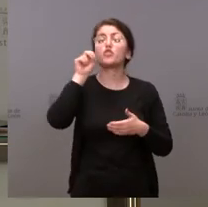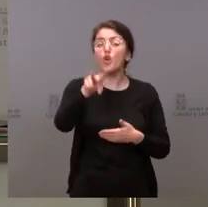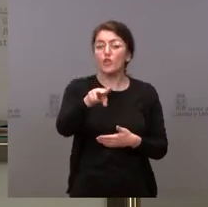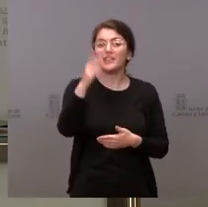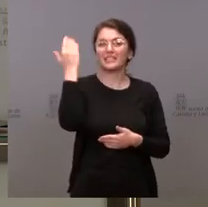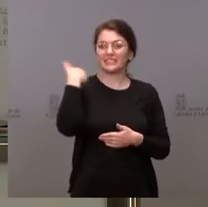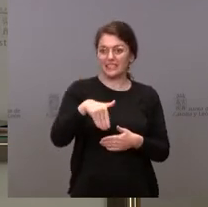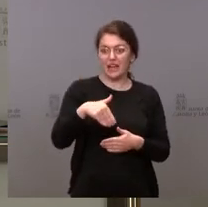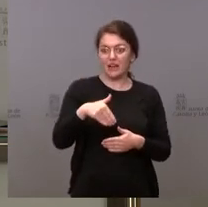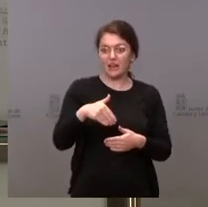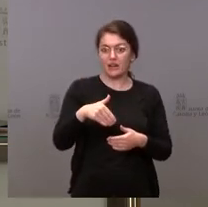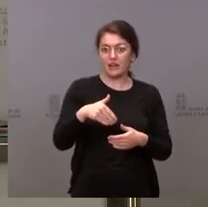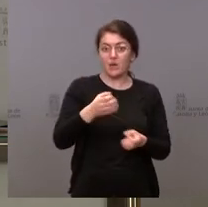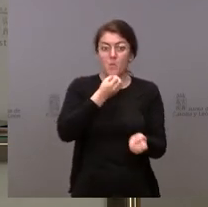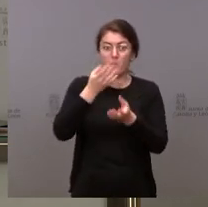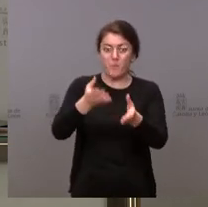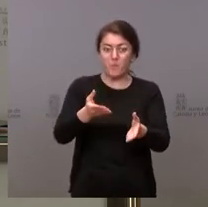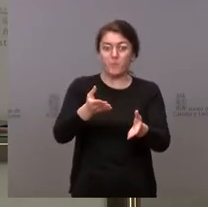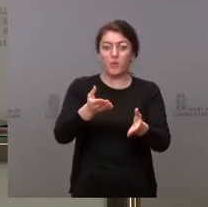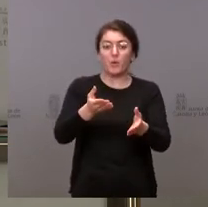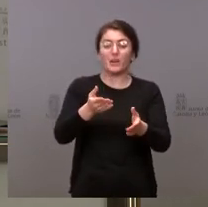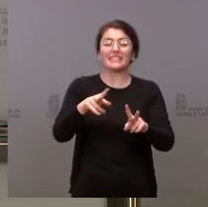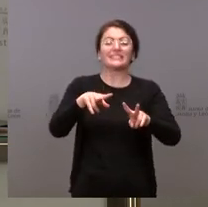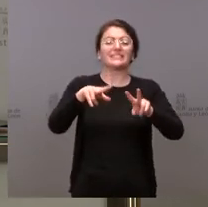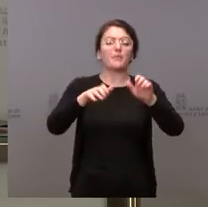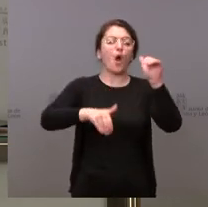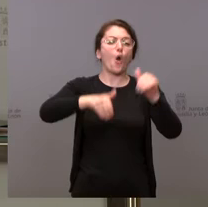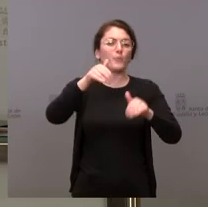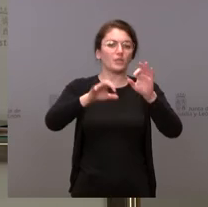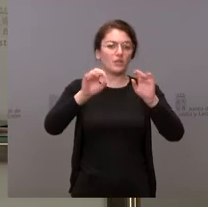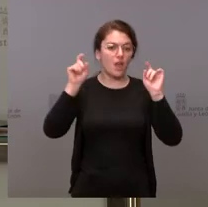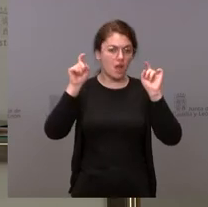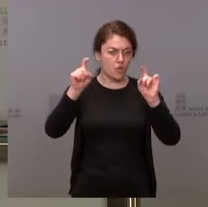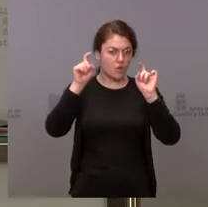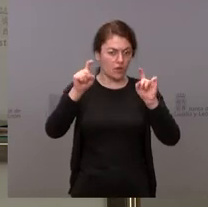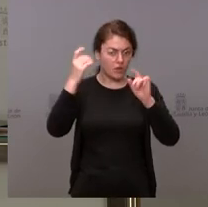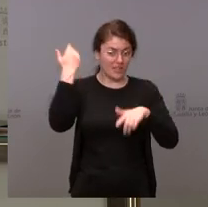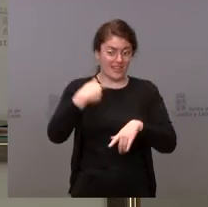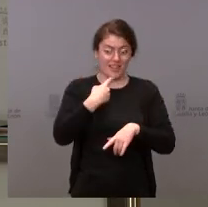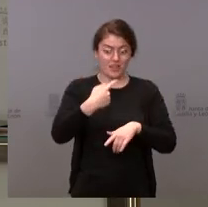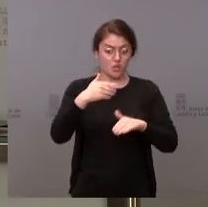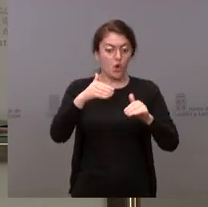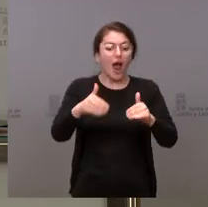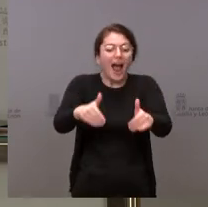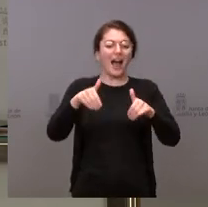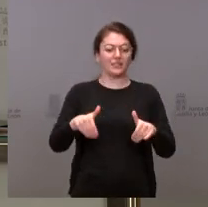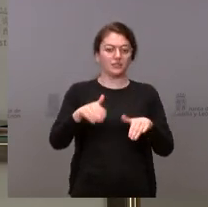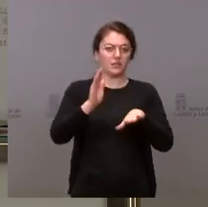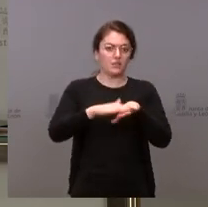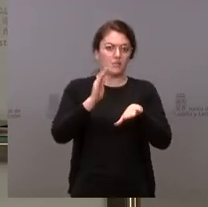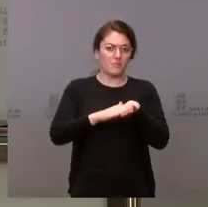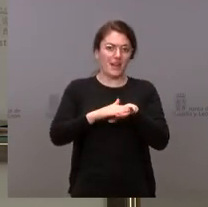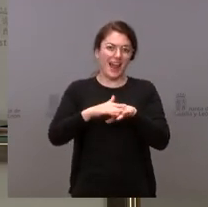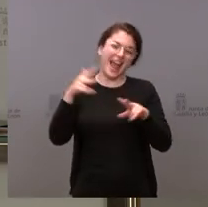a adelantar las oposiciones en este caso de educación para sortear la reforma que pretende hacer el el gobierno en abril ya son 12 no sé si